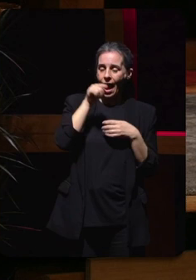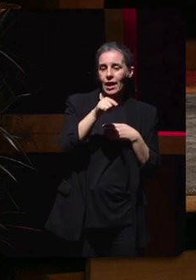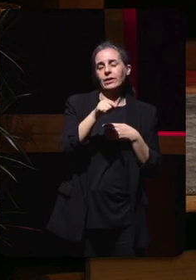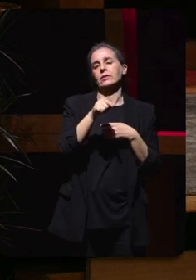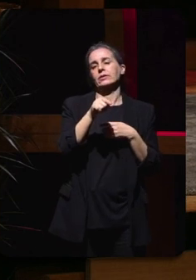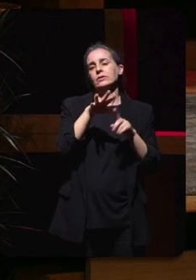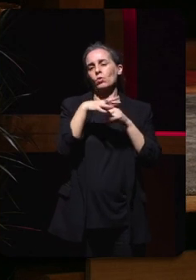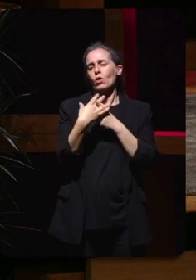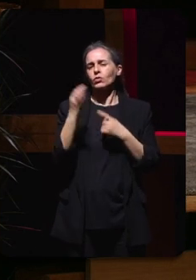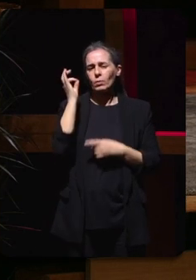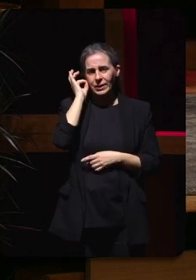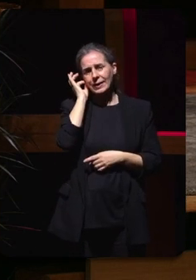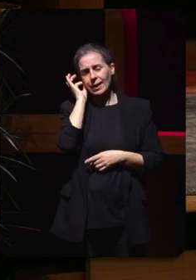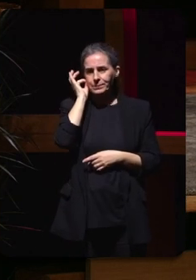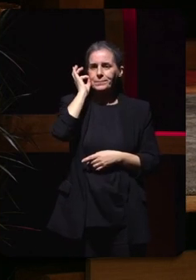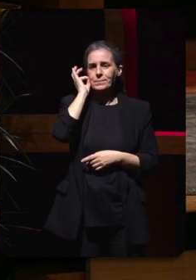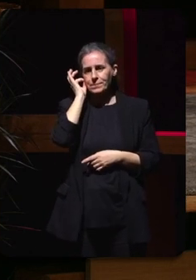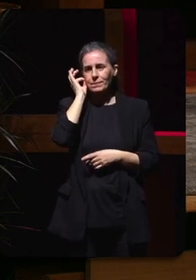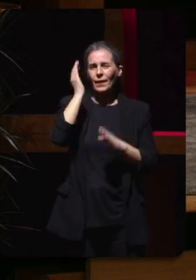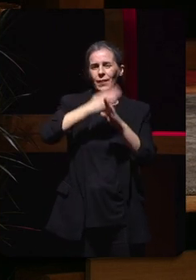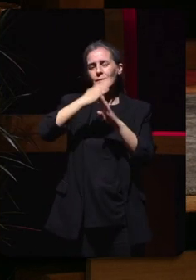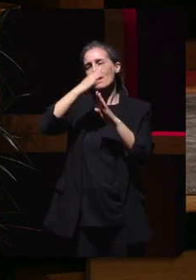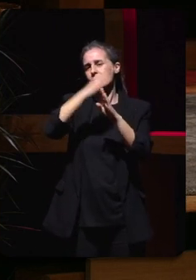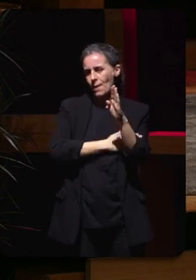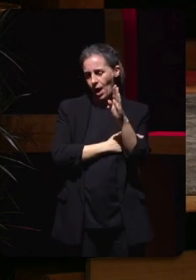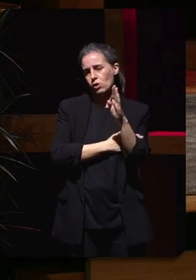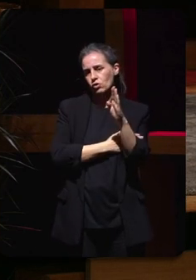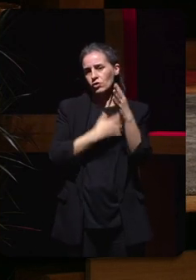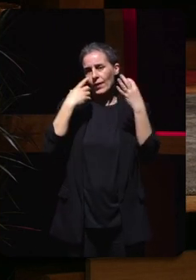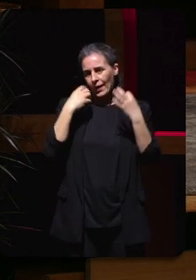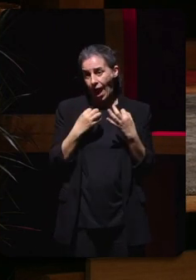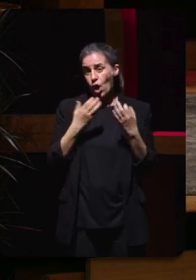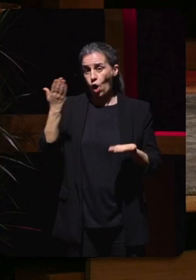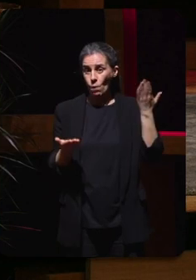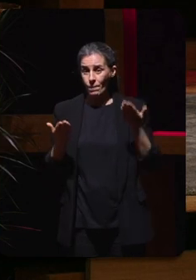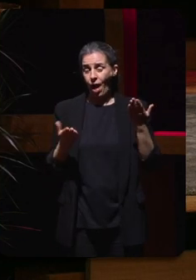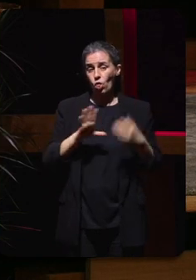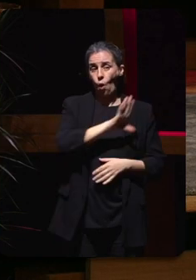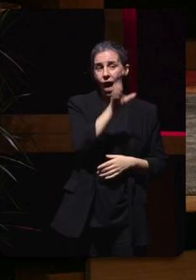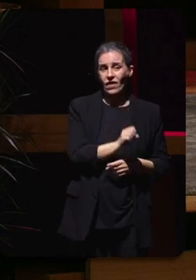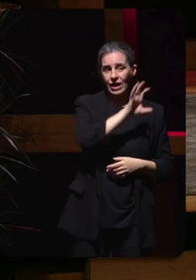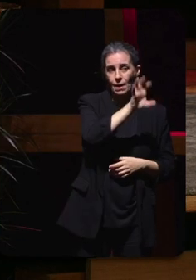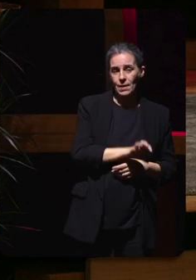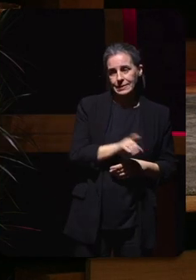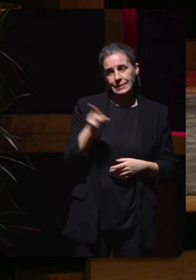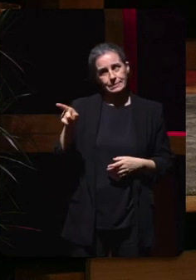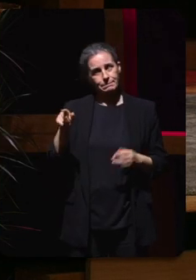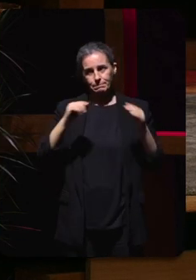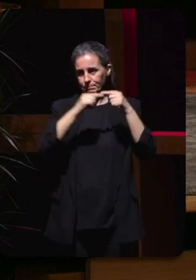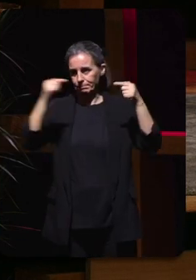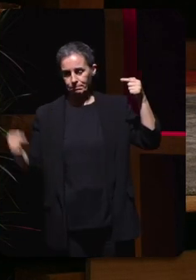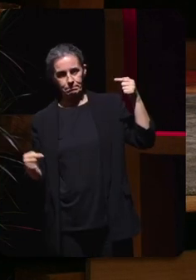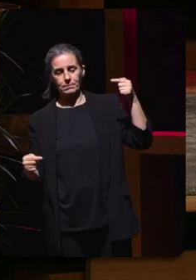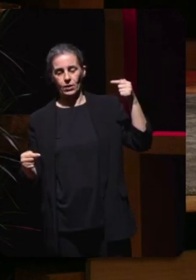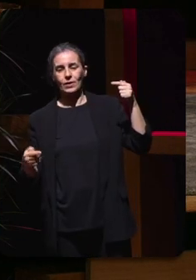tiene el puesto más bajo y que está por detrás de algunos países africanos, ¿no? Lo cual quiere decir que realmente la